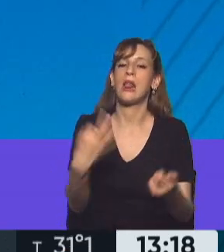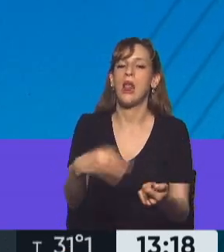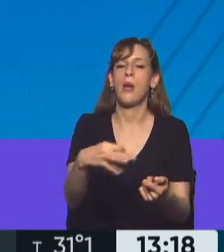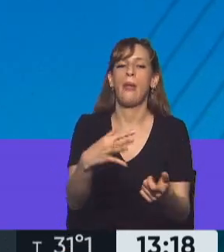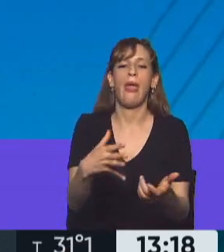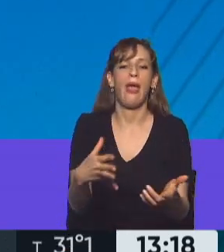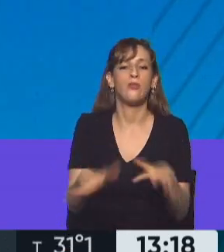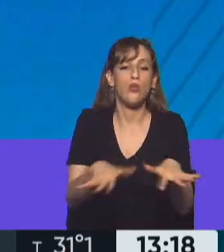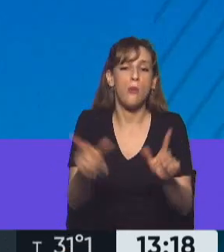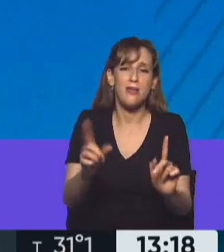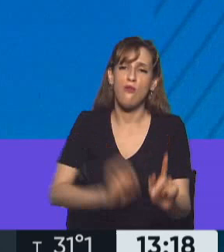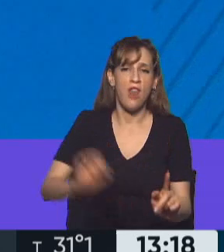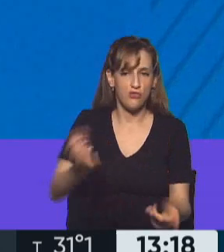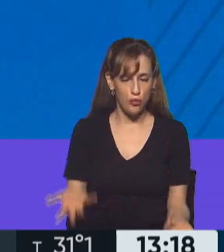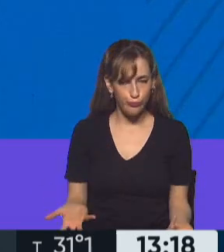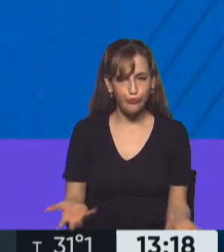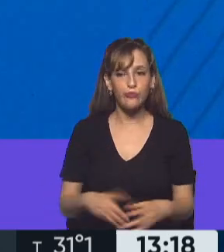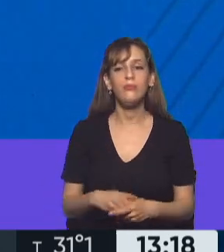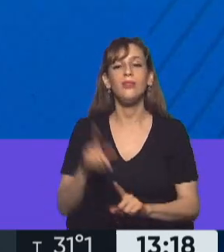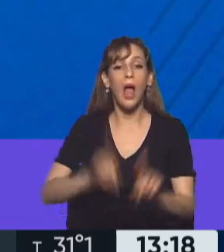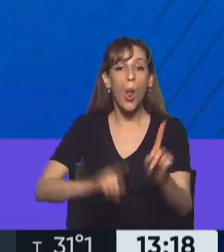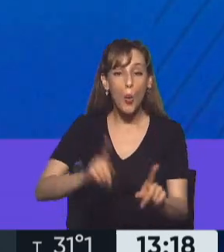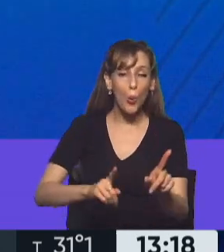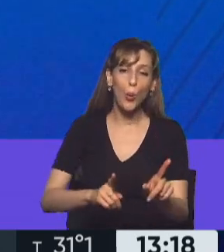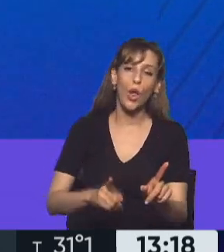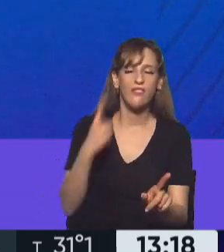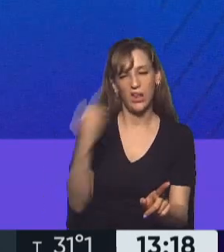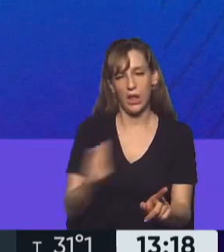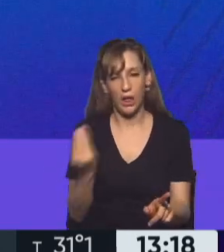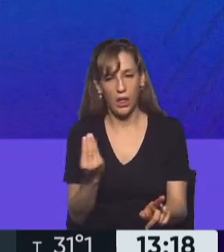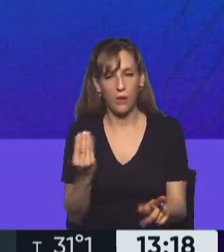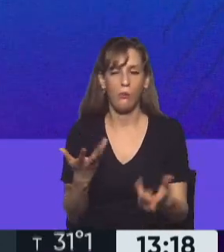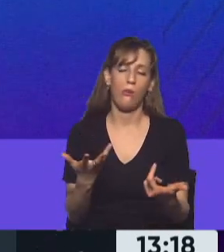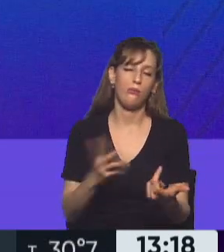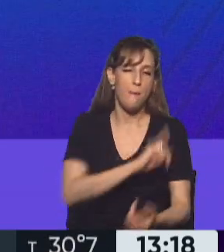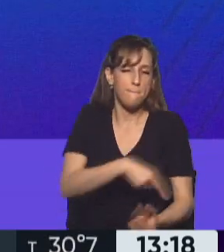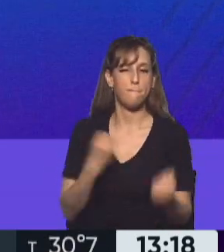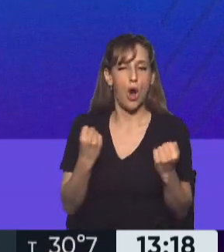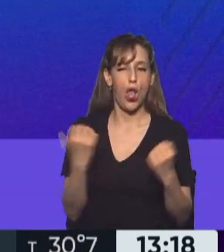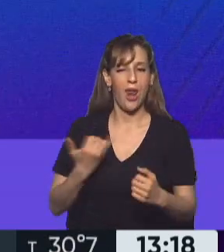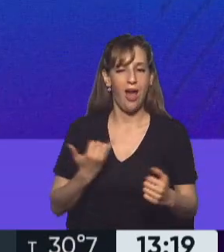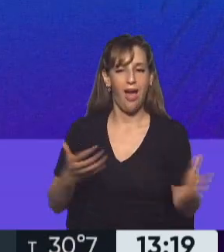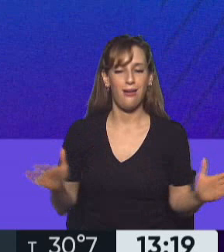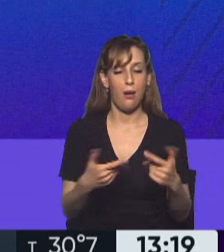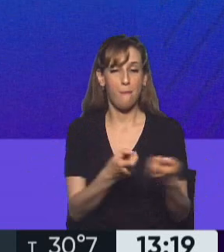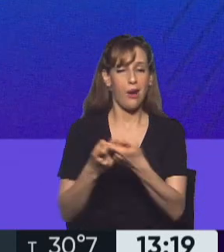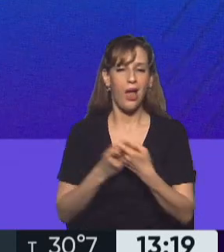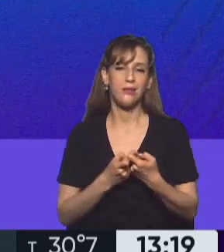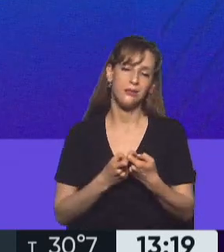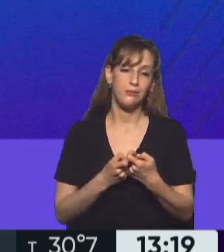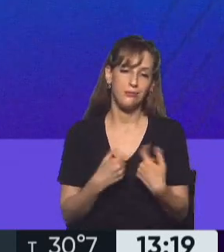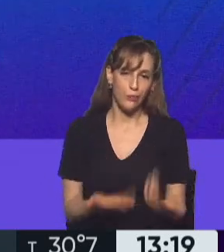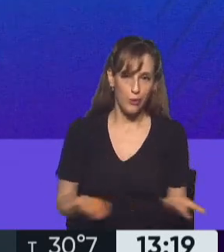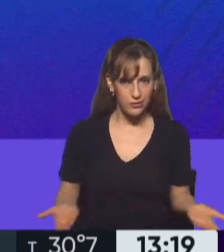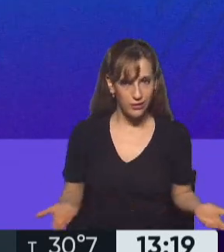que está ocurriendo. Y en muchos casos hay abusos en materia de posición dominante. No es lineal, no es una causalidad